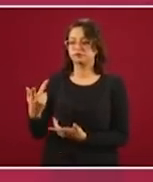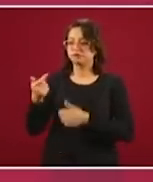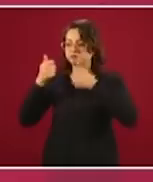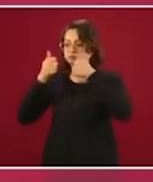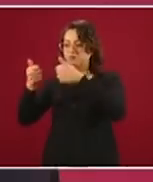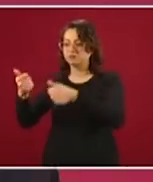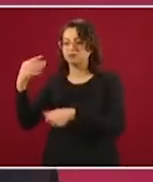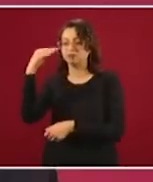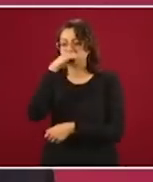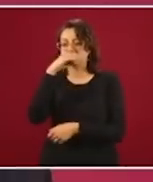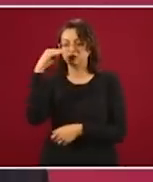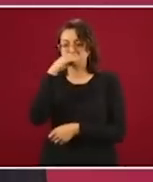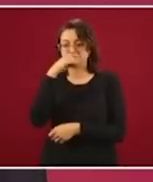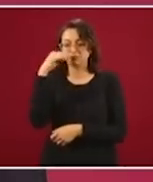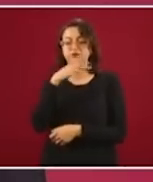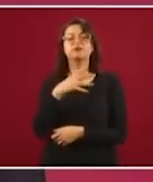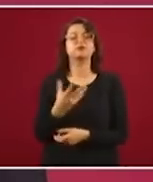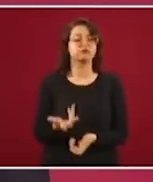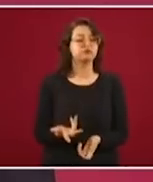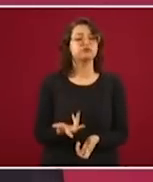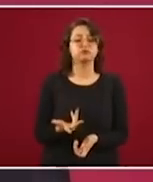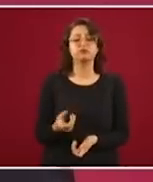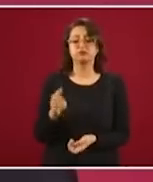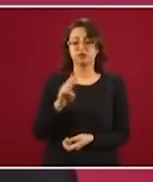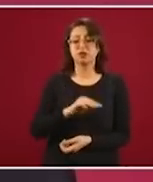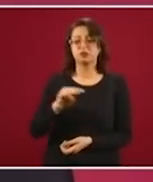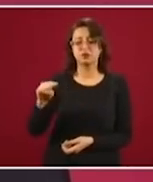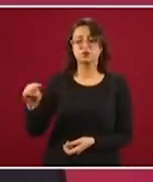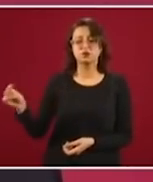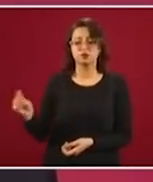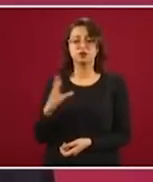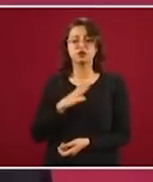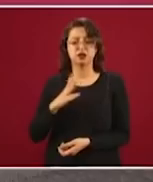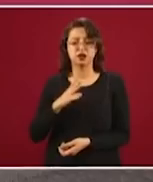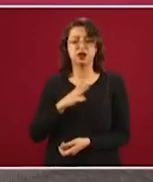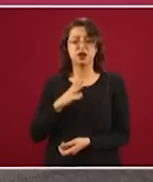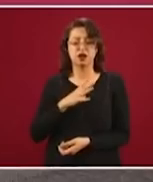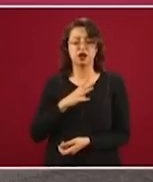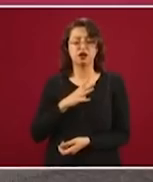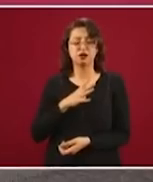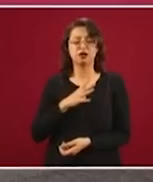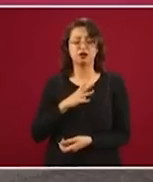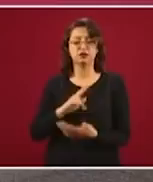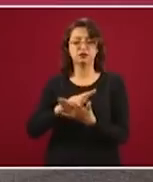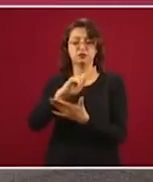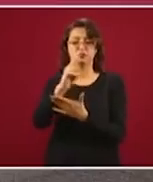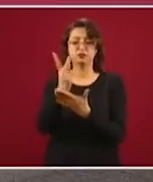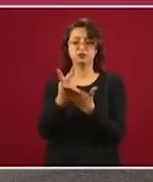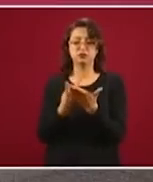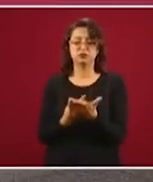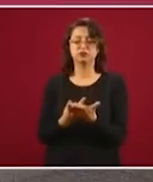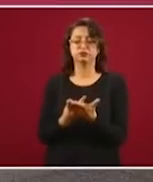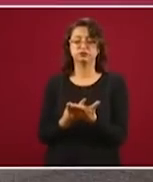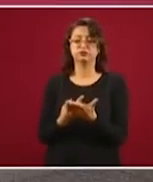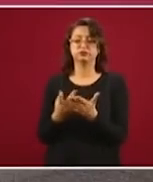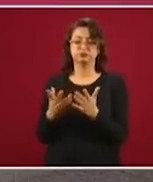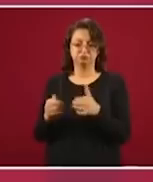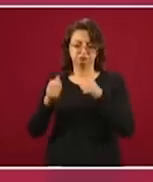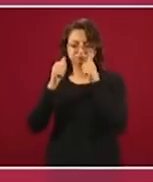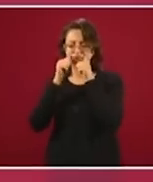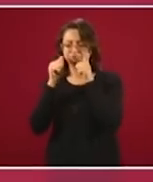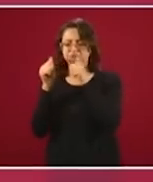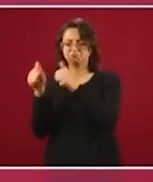gratuita. Entonces, sí tenemos en el caso de Michoacán posibilidades de aplicar el